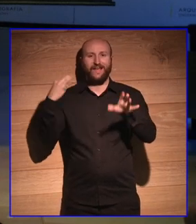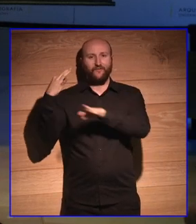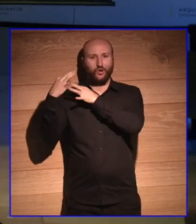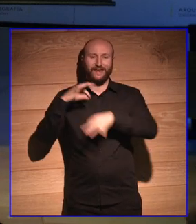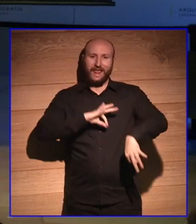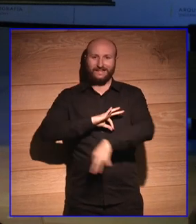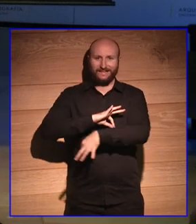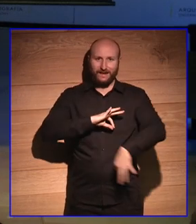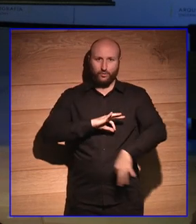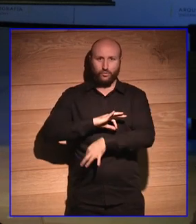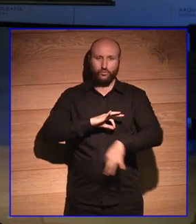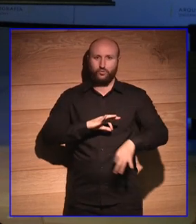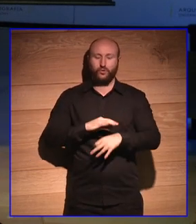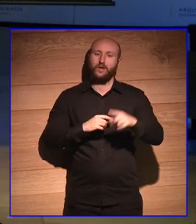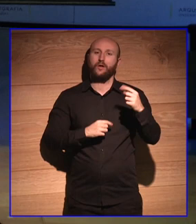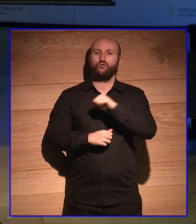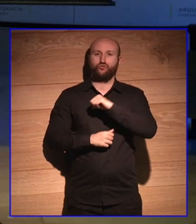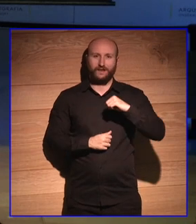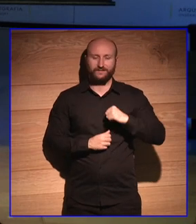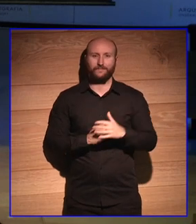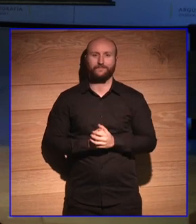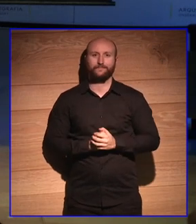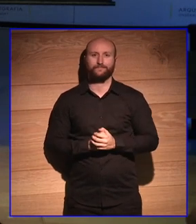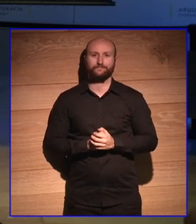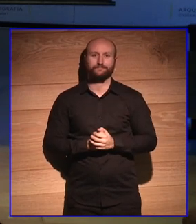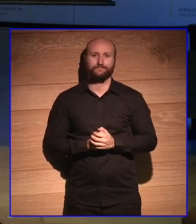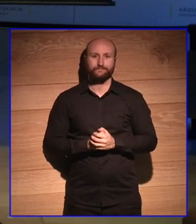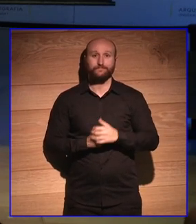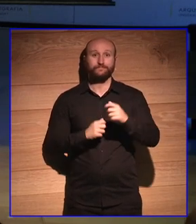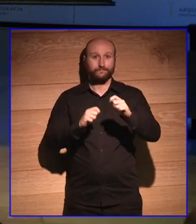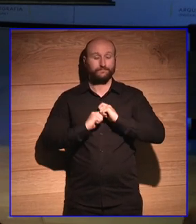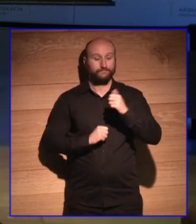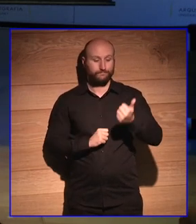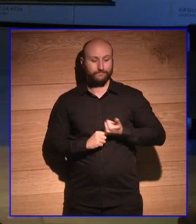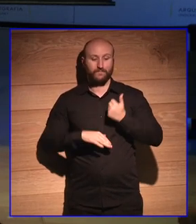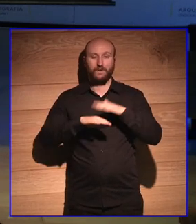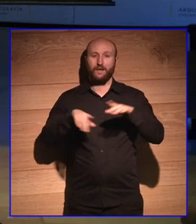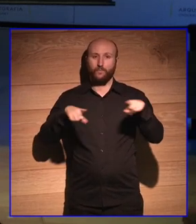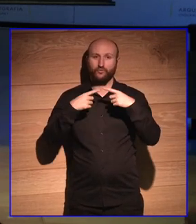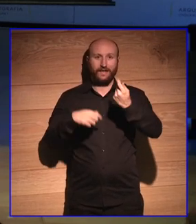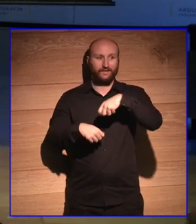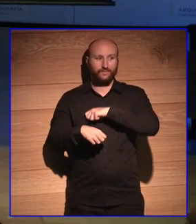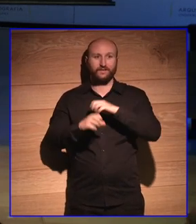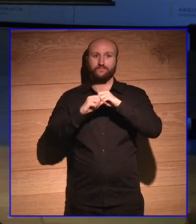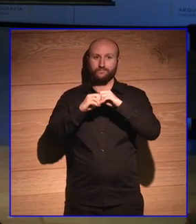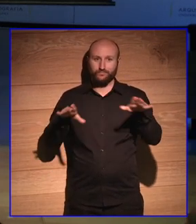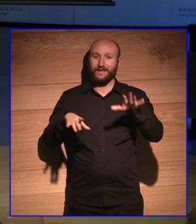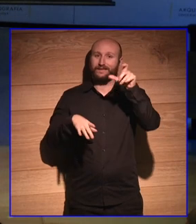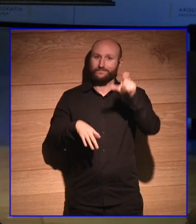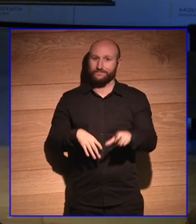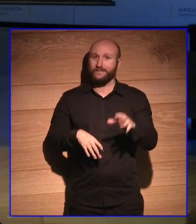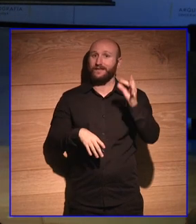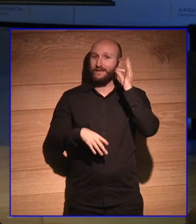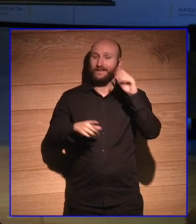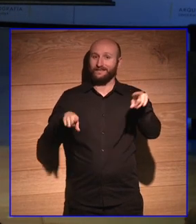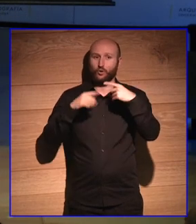solista respectivamente tras esta importante oportunidad para la difusión de su música en españa' la segoviana se trasladó a